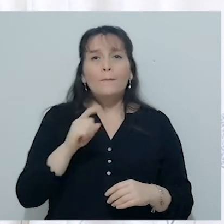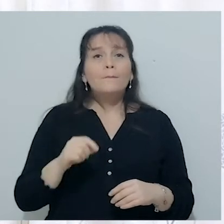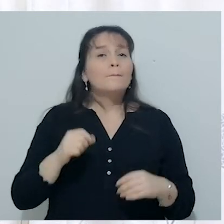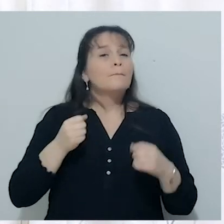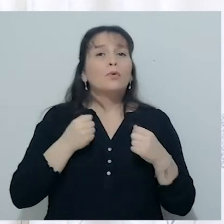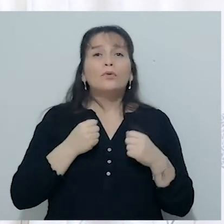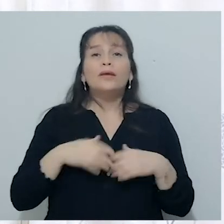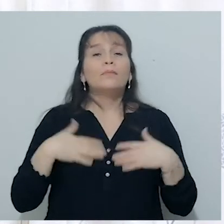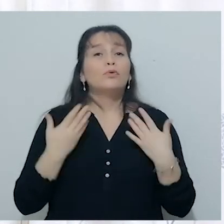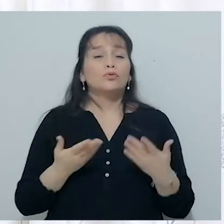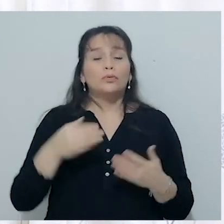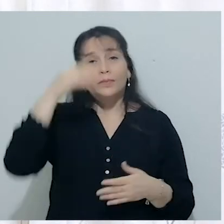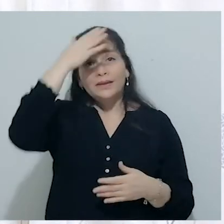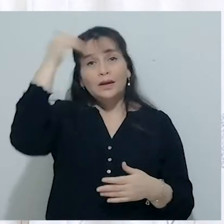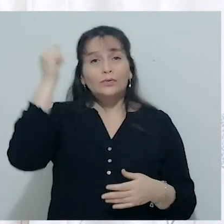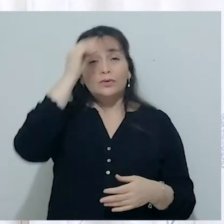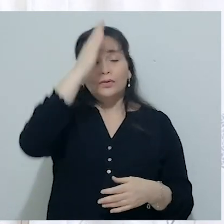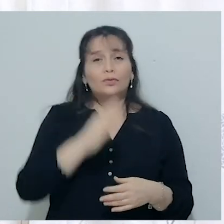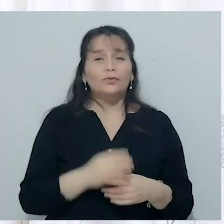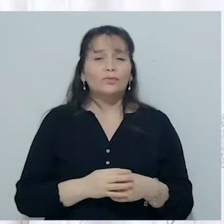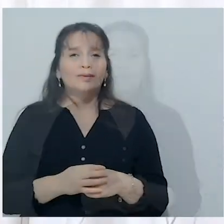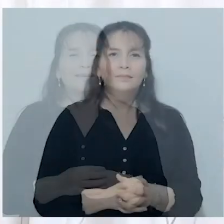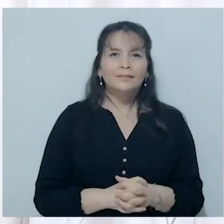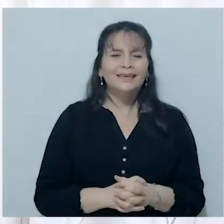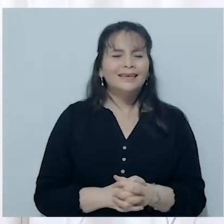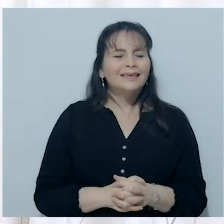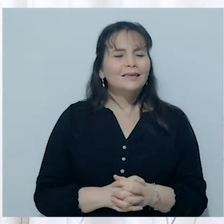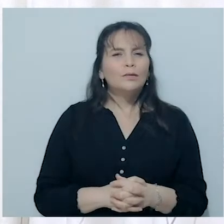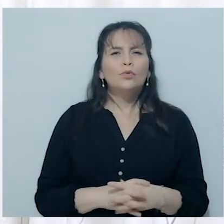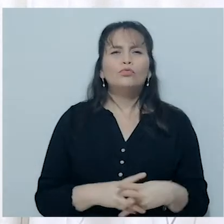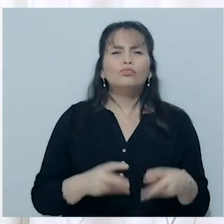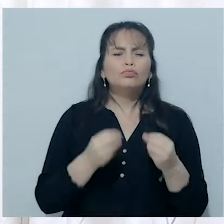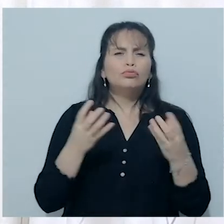Ustedes necesitan entender que no podemos olvidarnos de Dios.